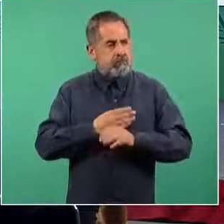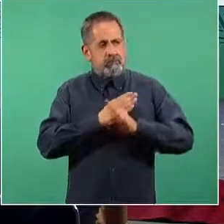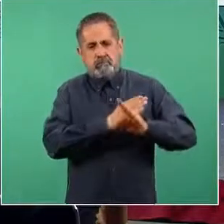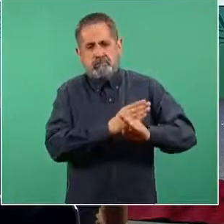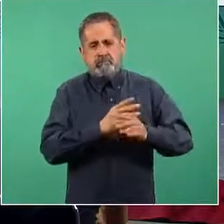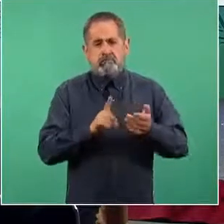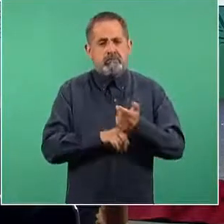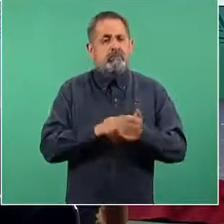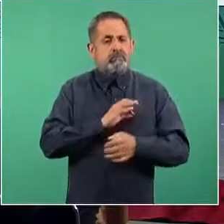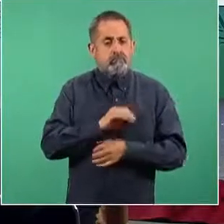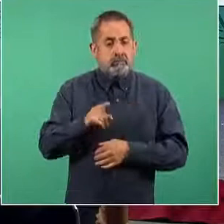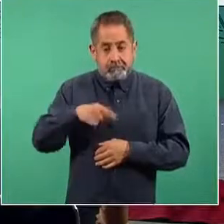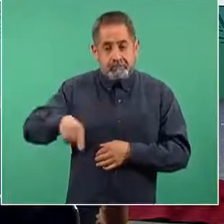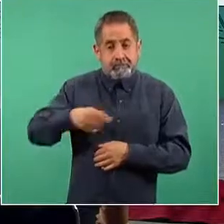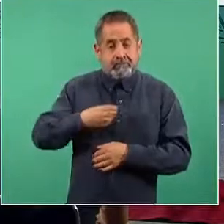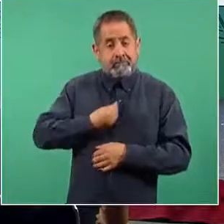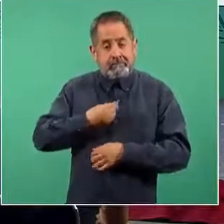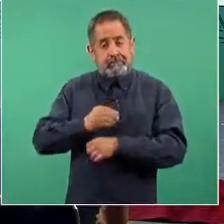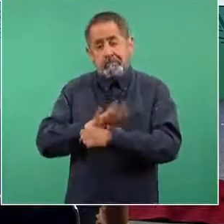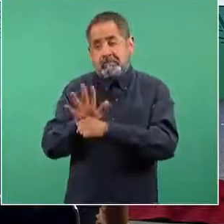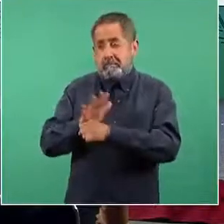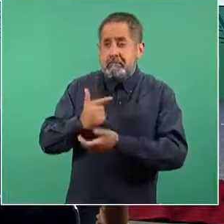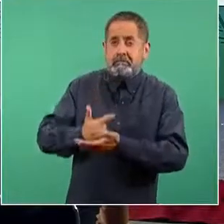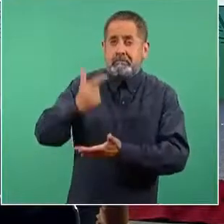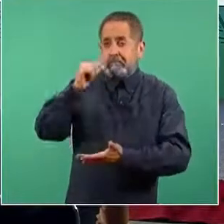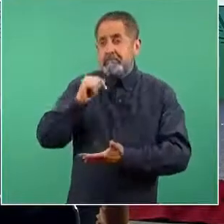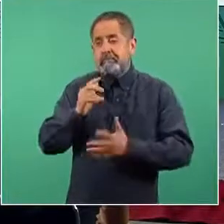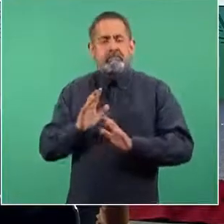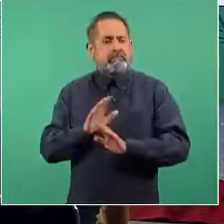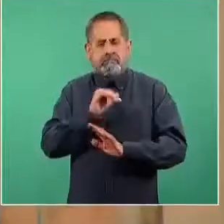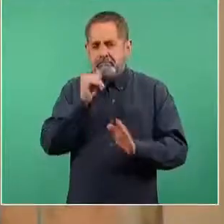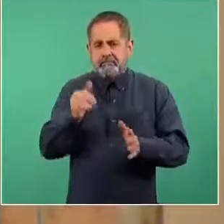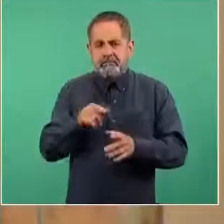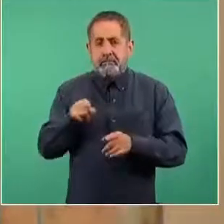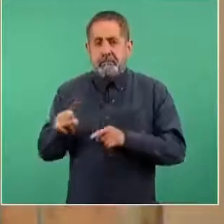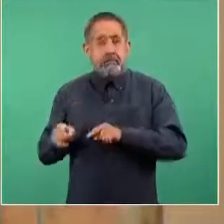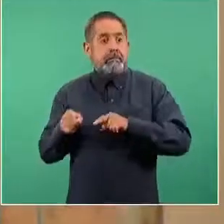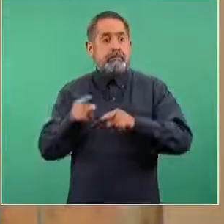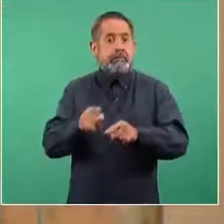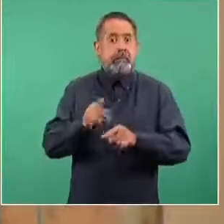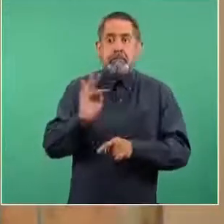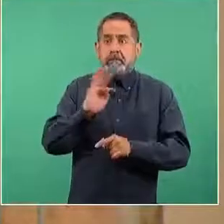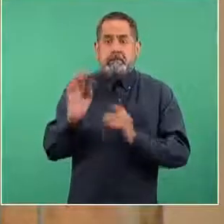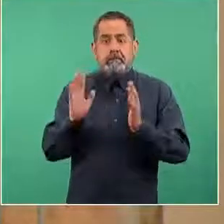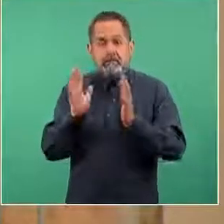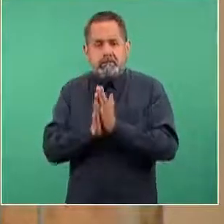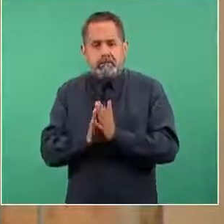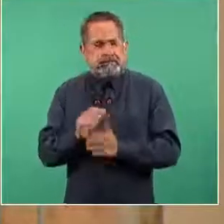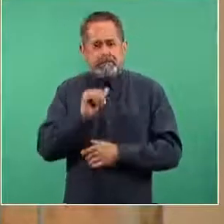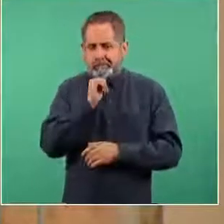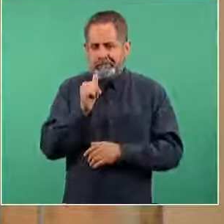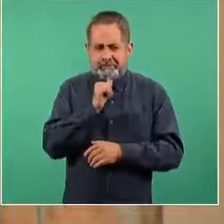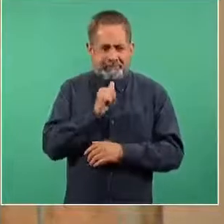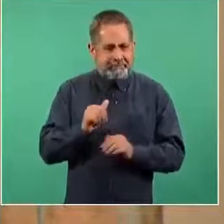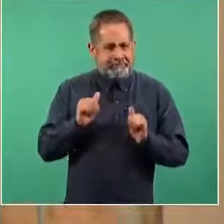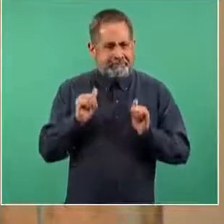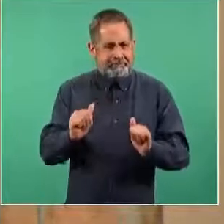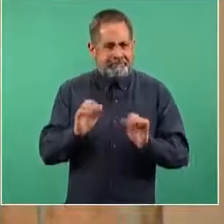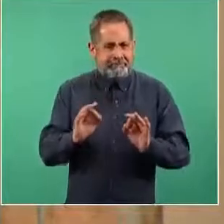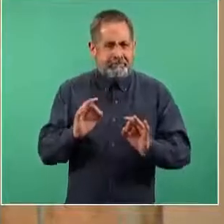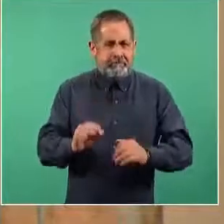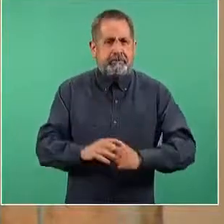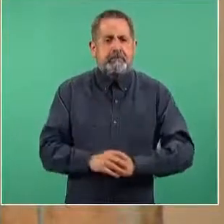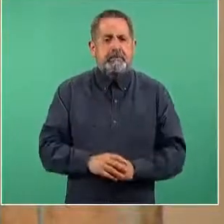tanto ya no sufrirán de COVID grave y por lo tanto tampoco tendrán el riesgo de fallecer a consecuencia de esta